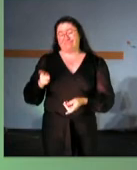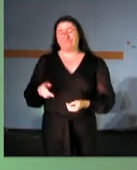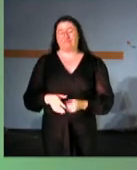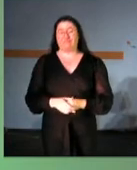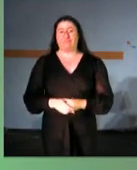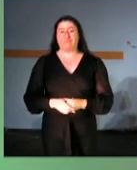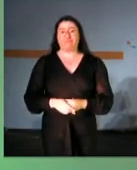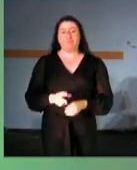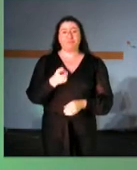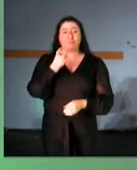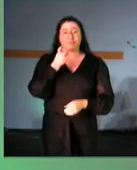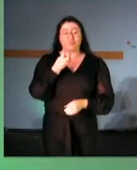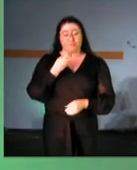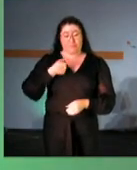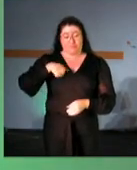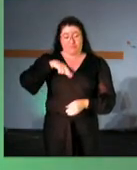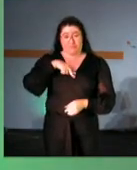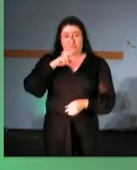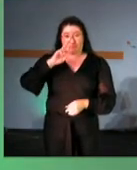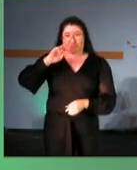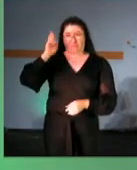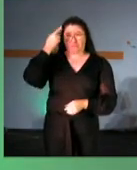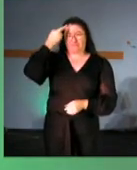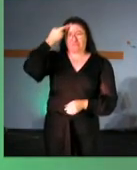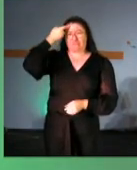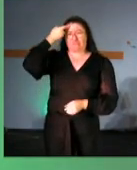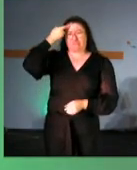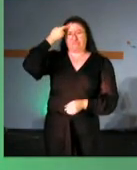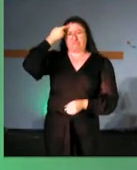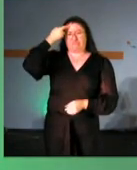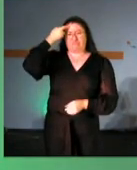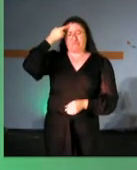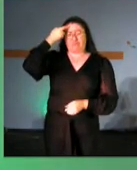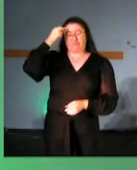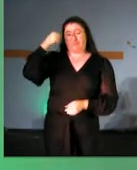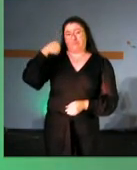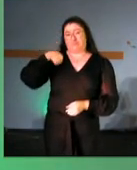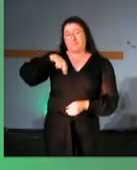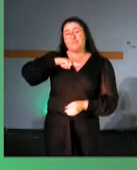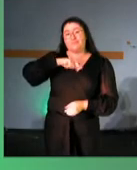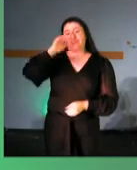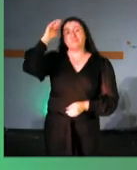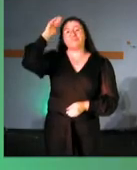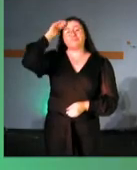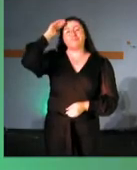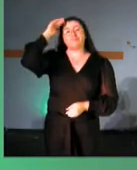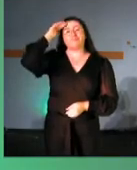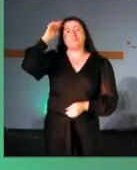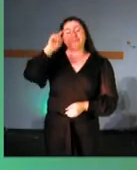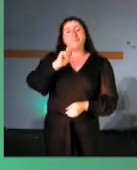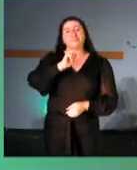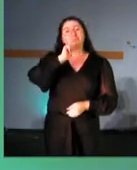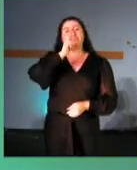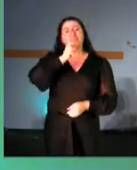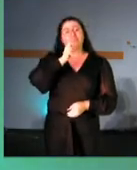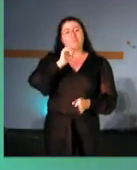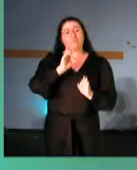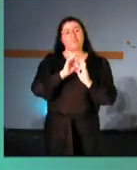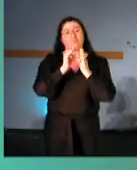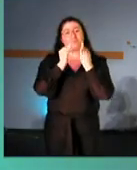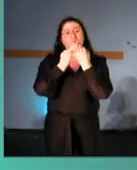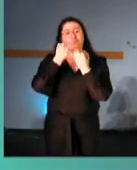nuestra memoria, creemos nosotros, es una forma también de